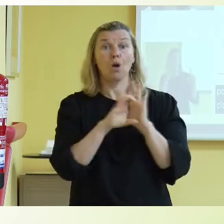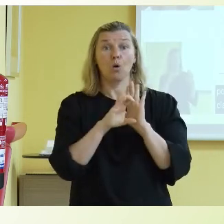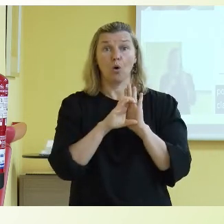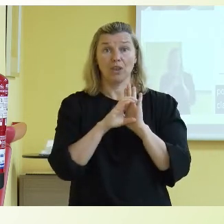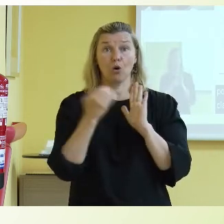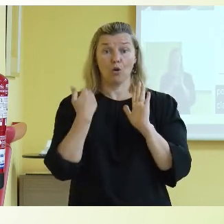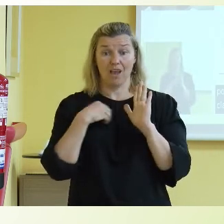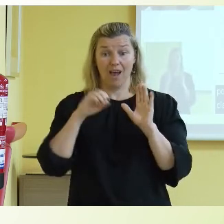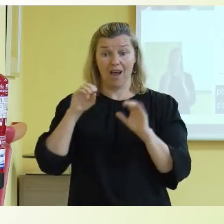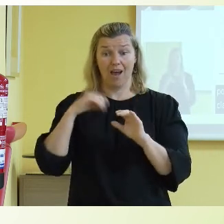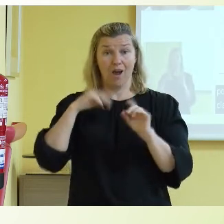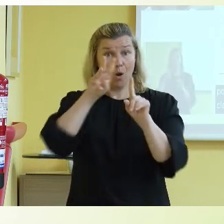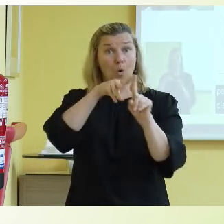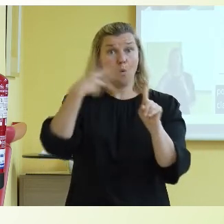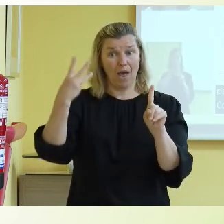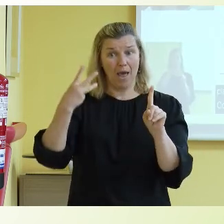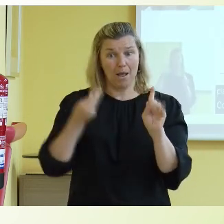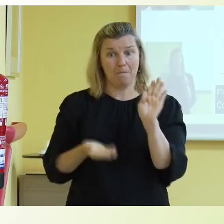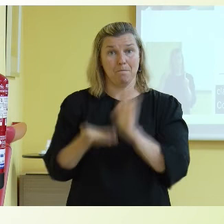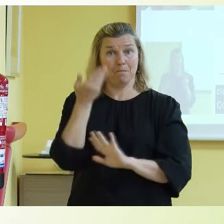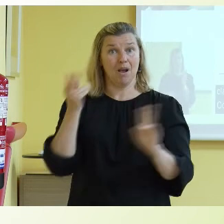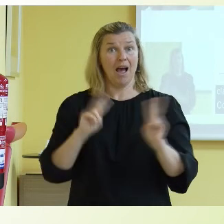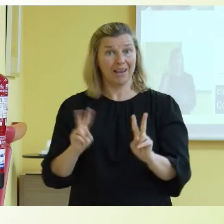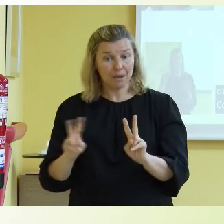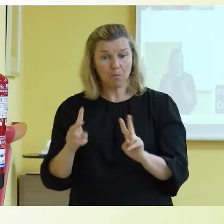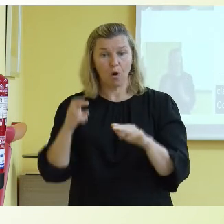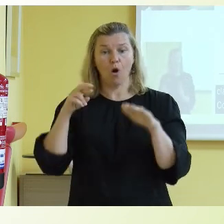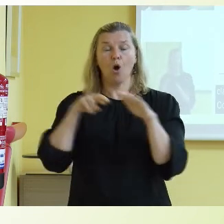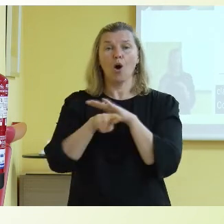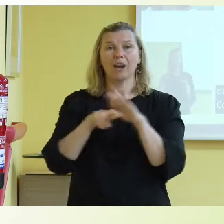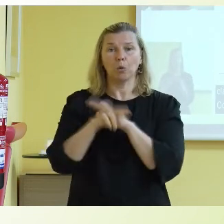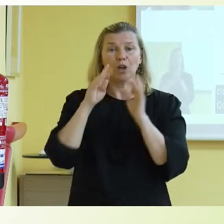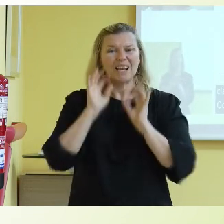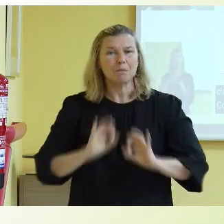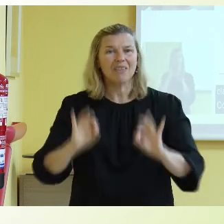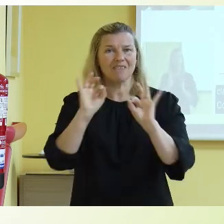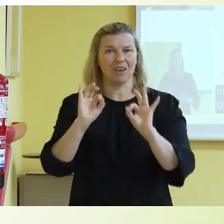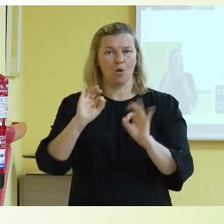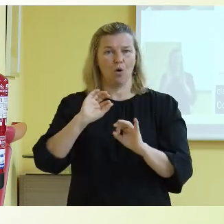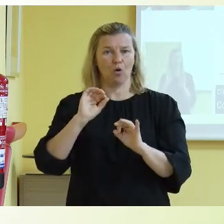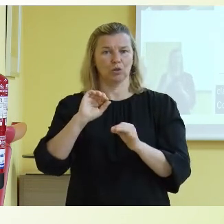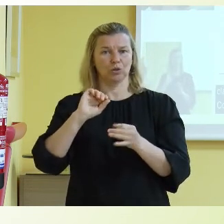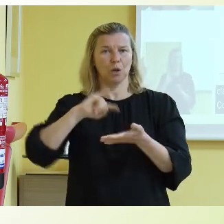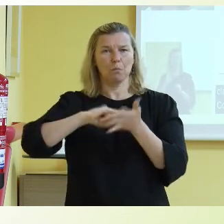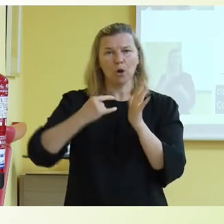de Orfanet, por lo que permite enlazar recursos específicos como proyectos, registros.